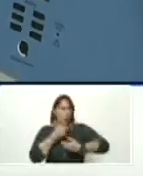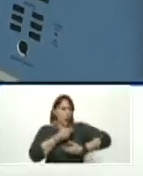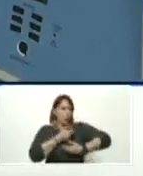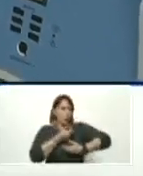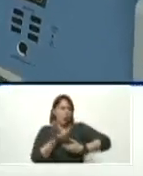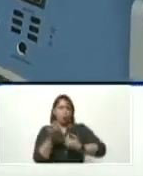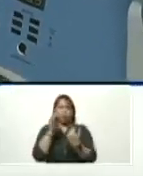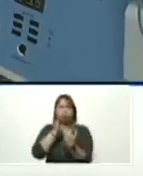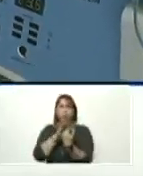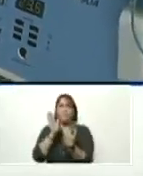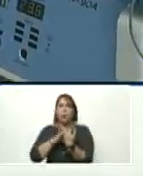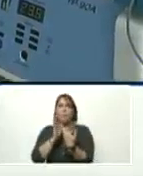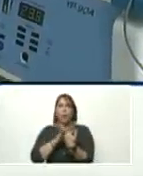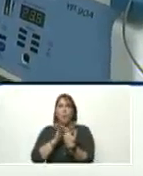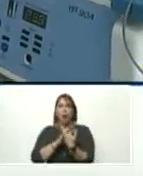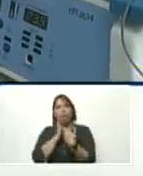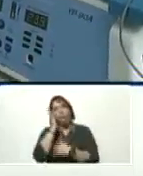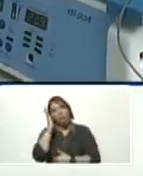pone a dormir.